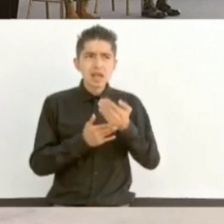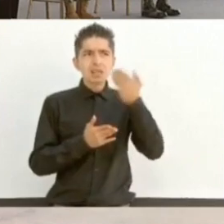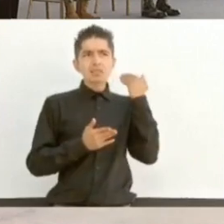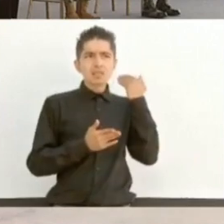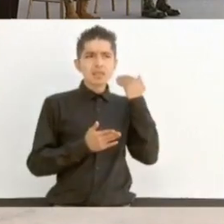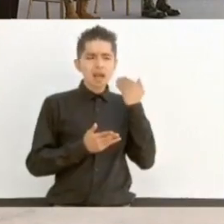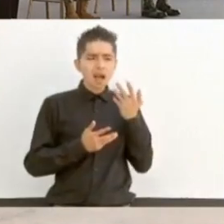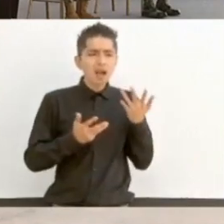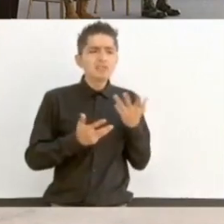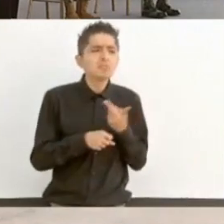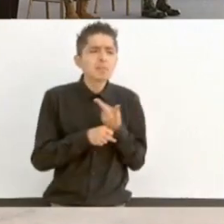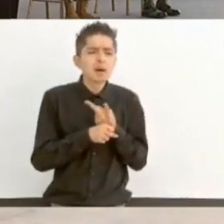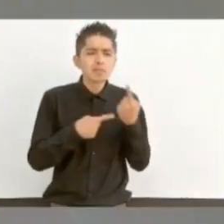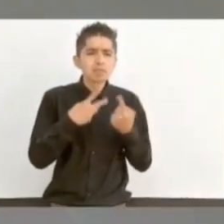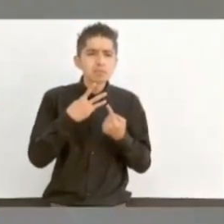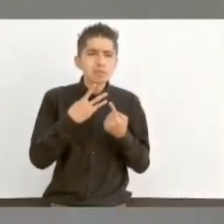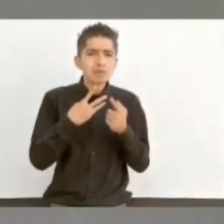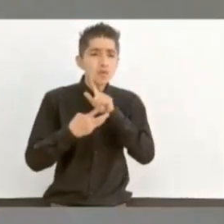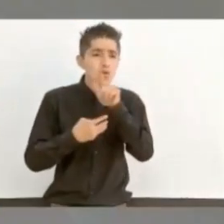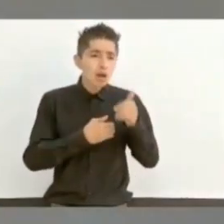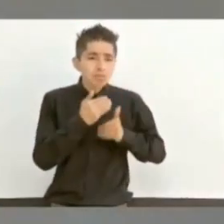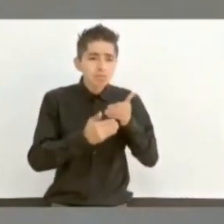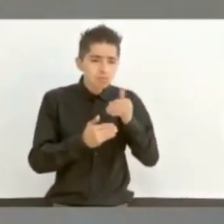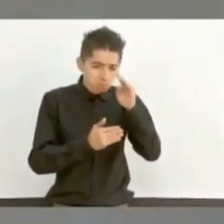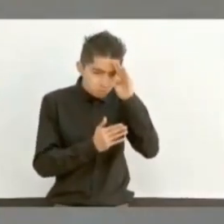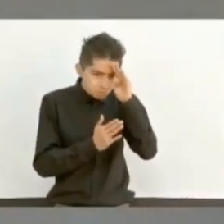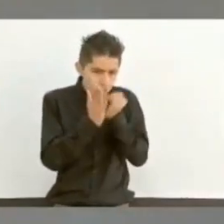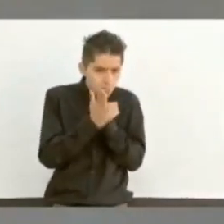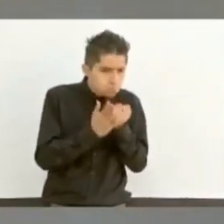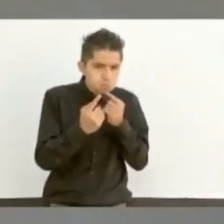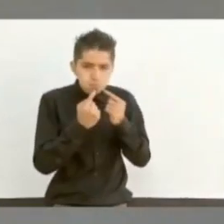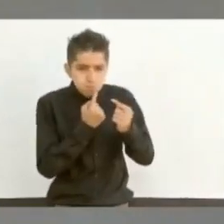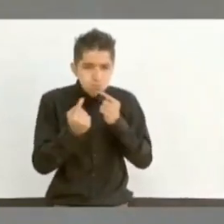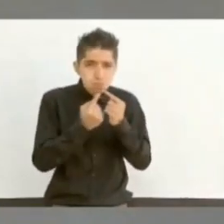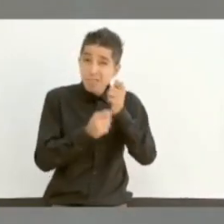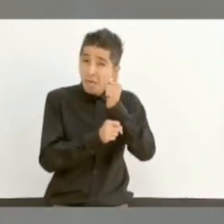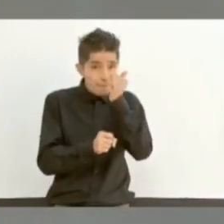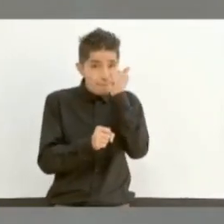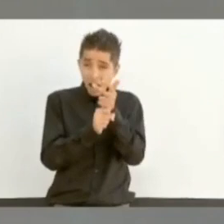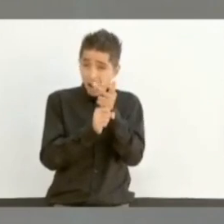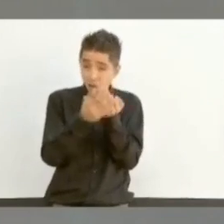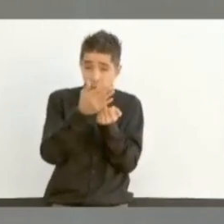ahí tomamos decisiones. Desde muy temprano